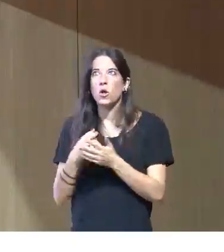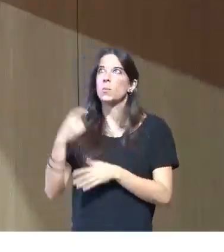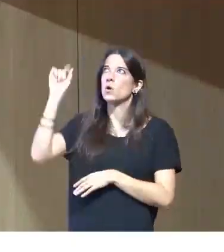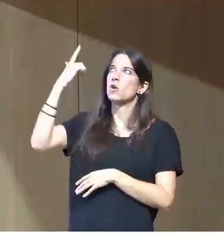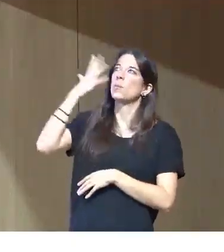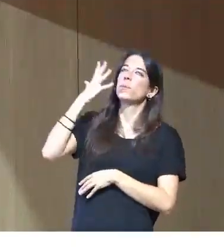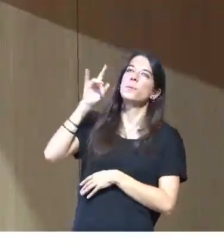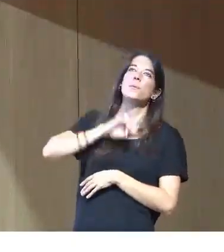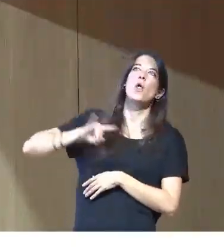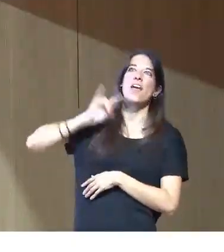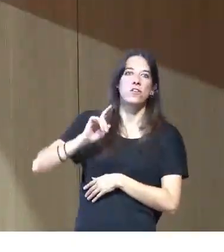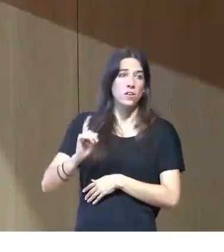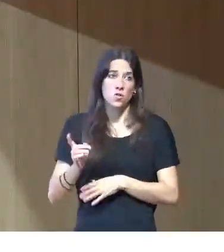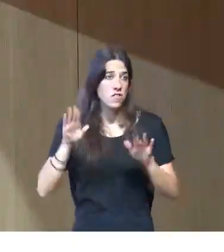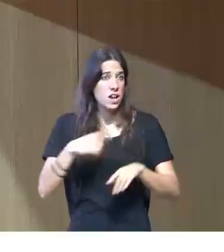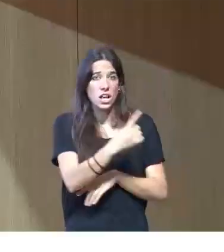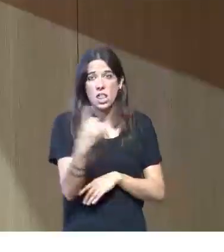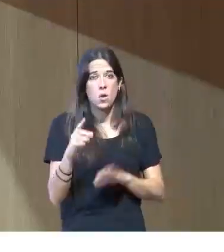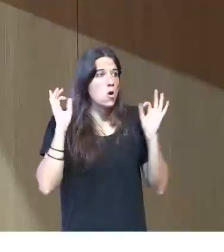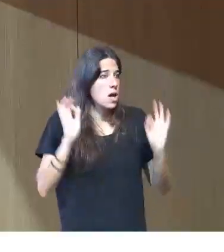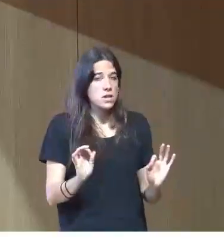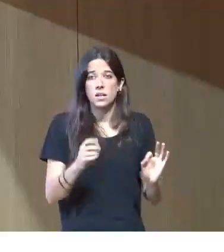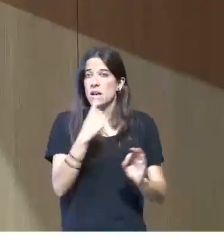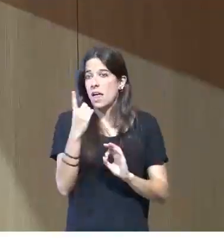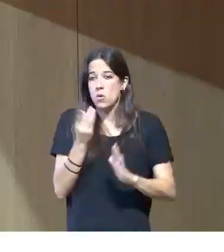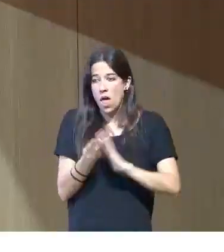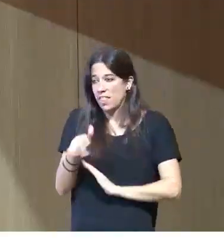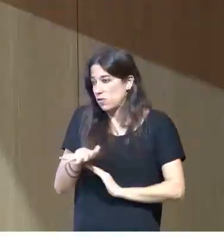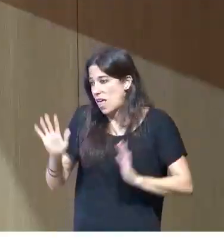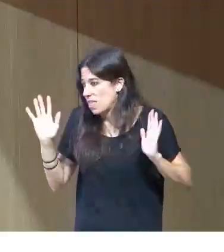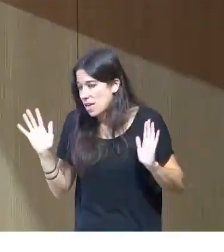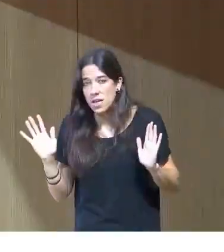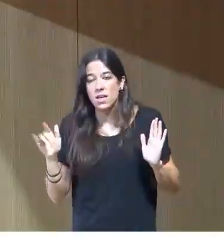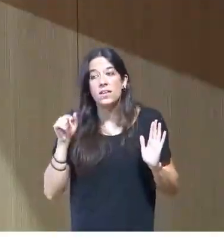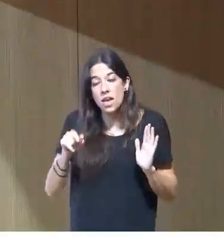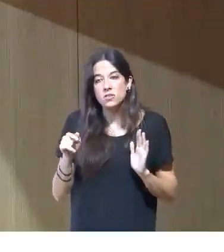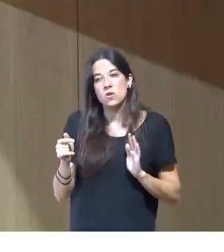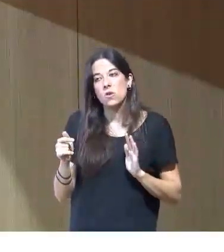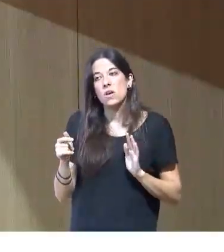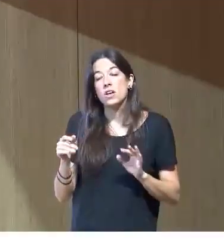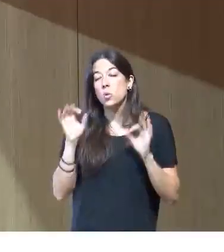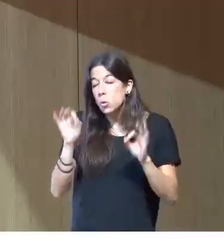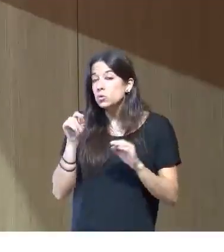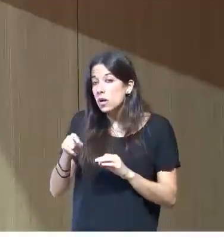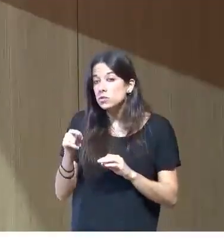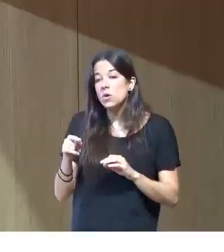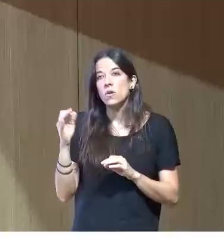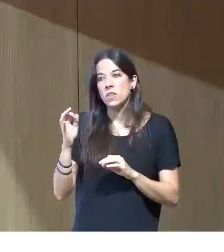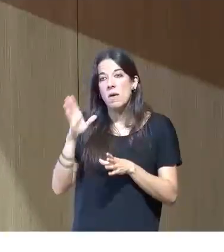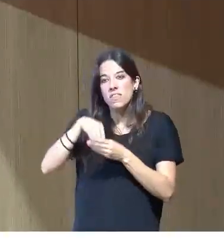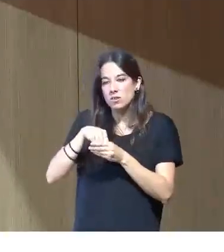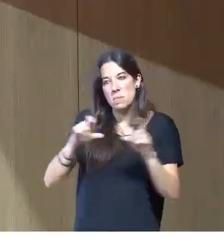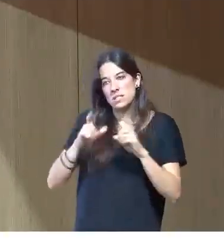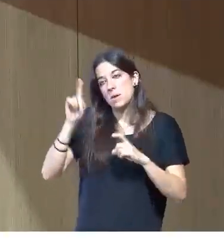pues no al final pues cada uno es como es cada uno viene De dónde viene y eso es creemos que que es justo y que tiene que ser así entonces